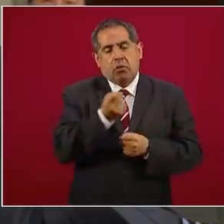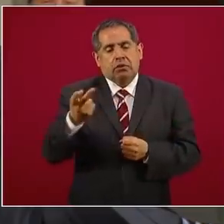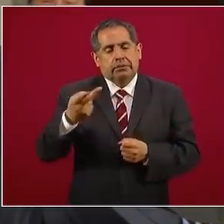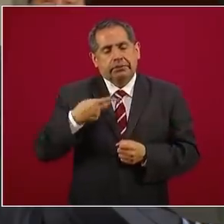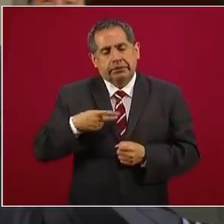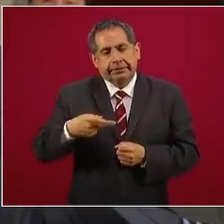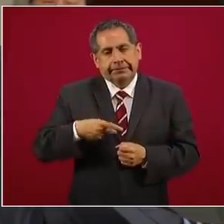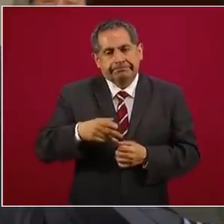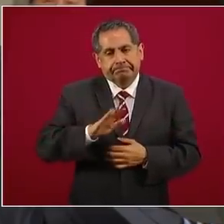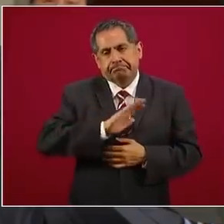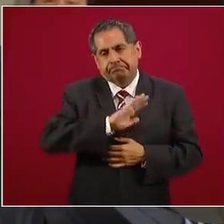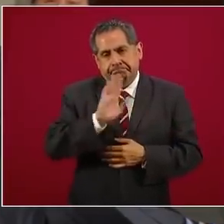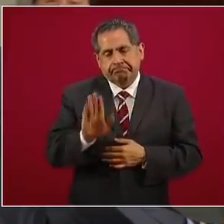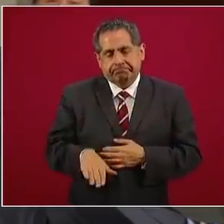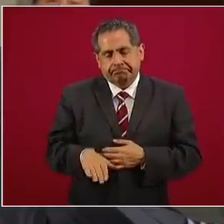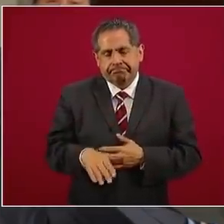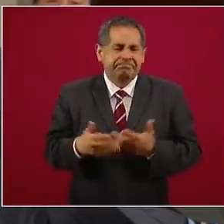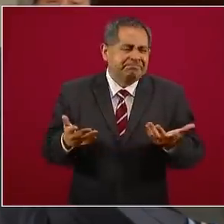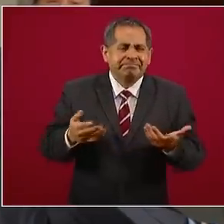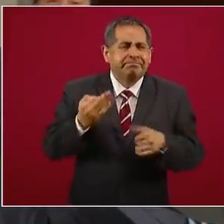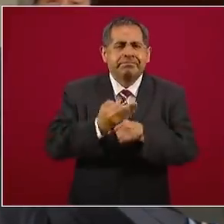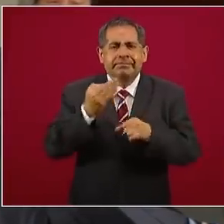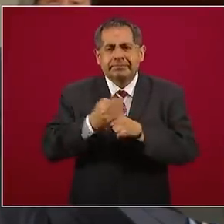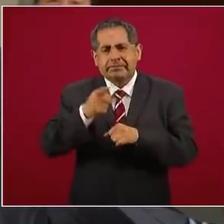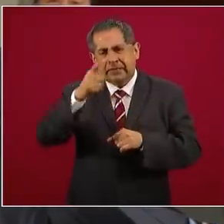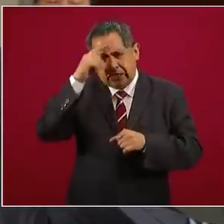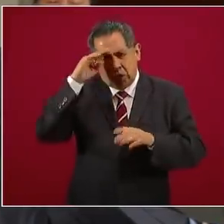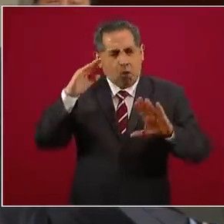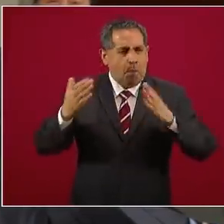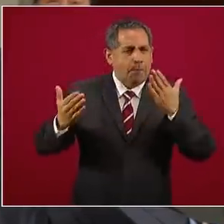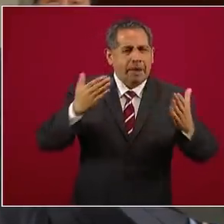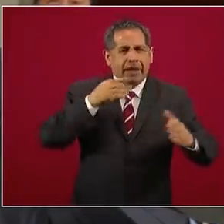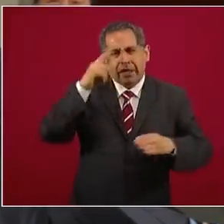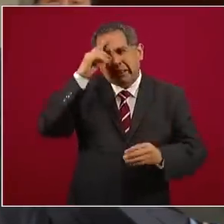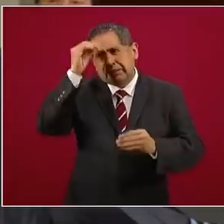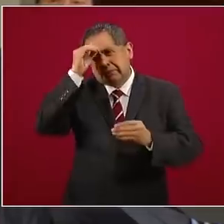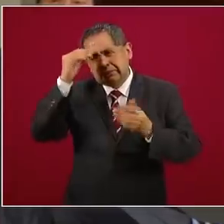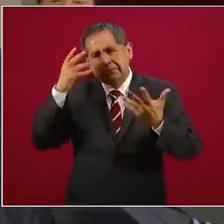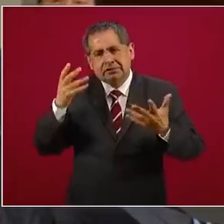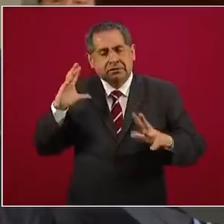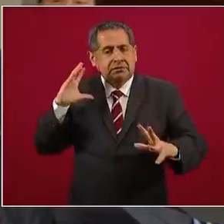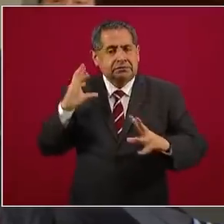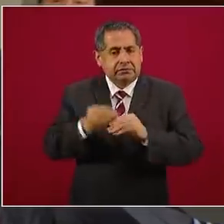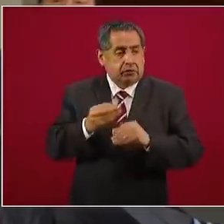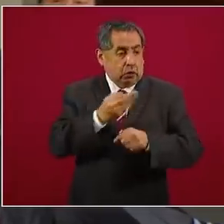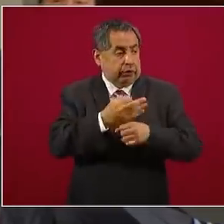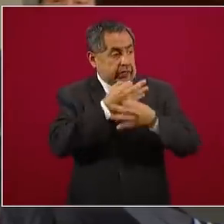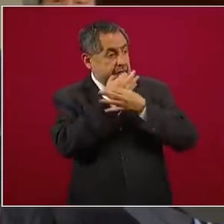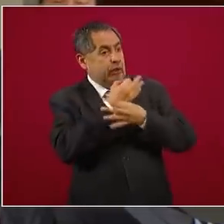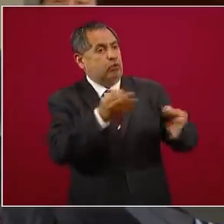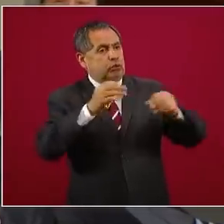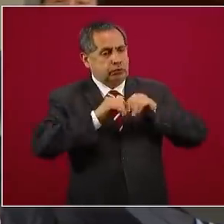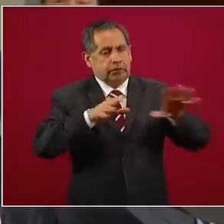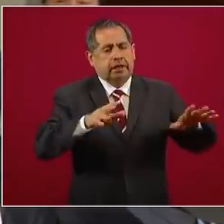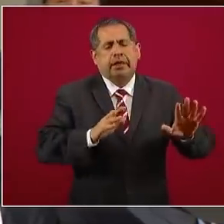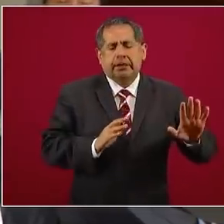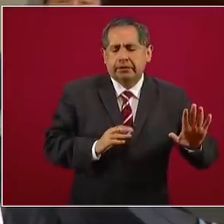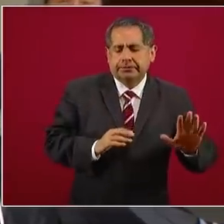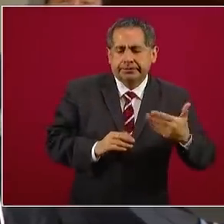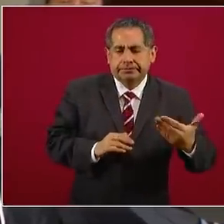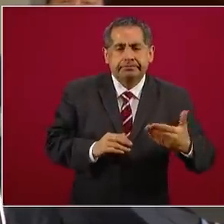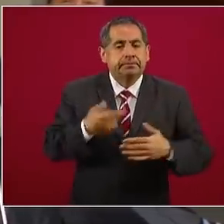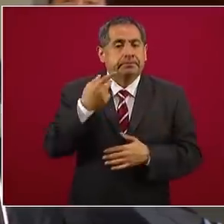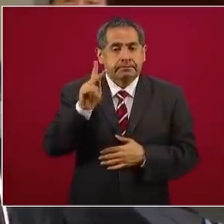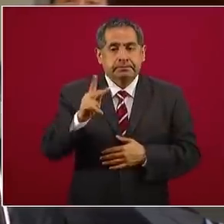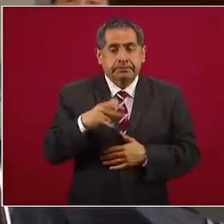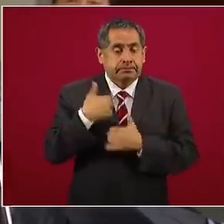contra el COVID-19. Yo quisiera que me diera un corte de caja de su gobierno después de este anuncio, porque reitero, sin temor a equivocarme,